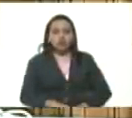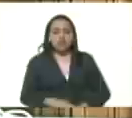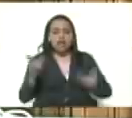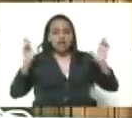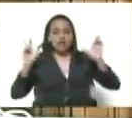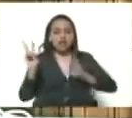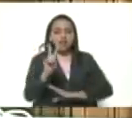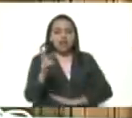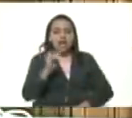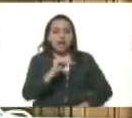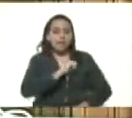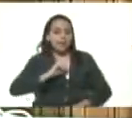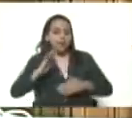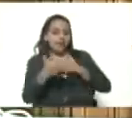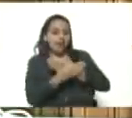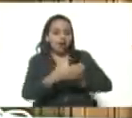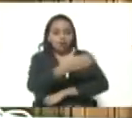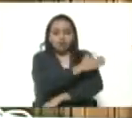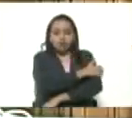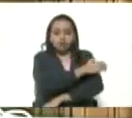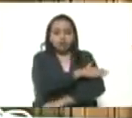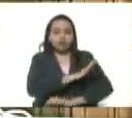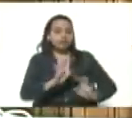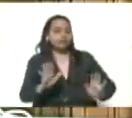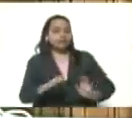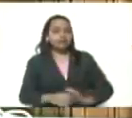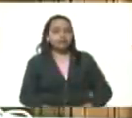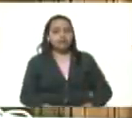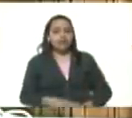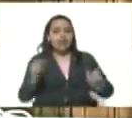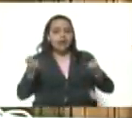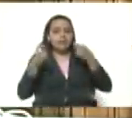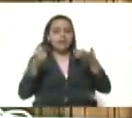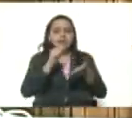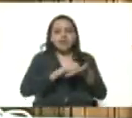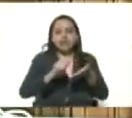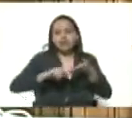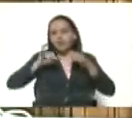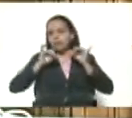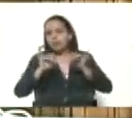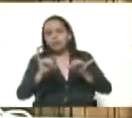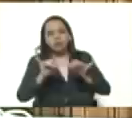país son privadas y opositoras. La prensa escrita, lo mismo.